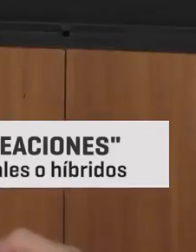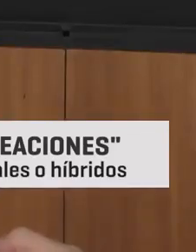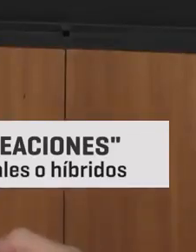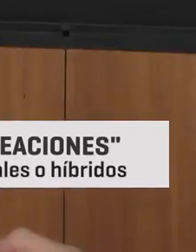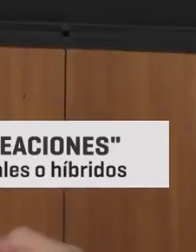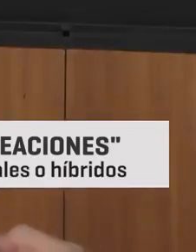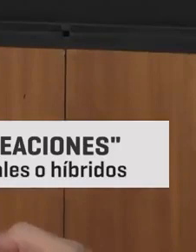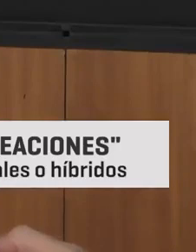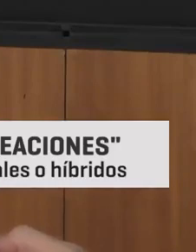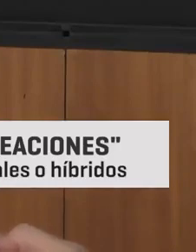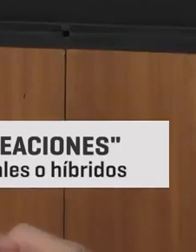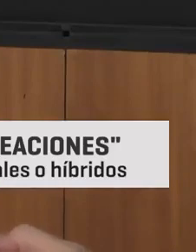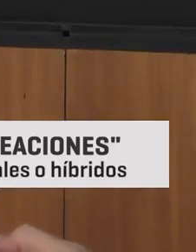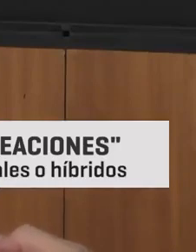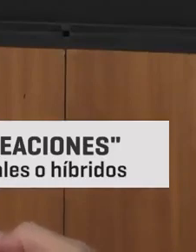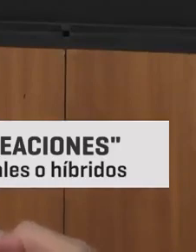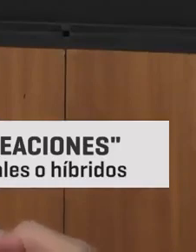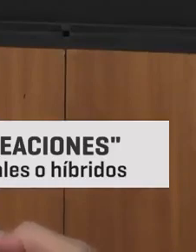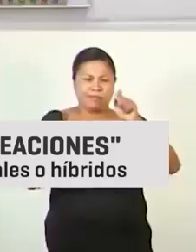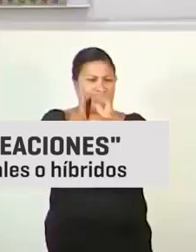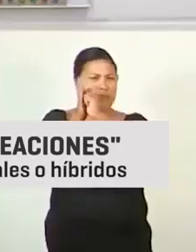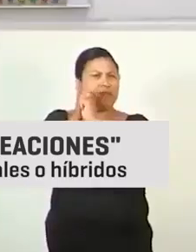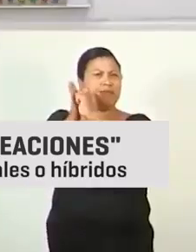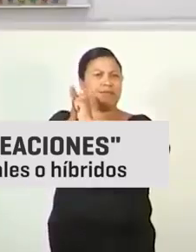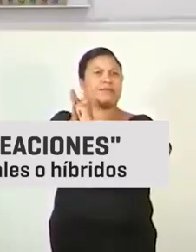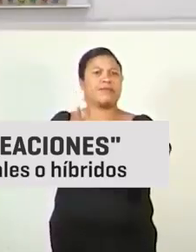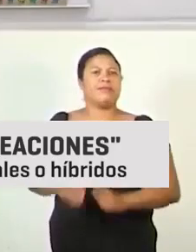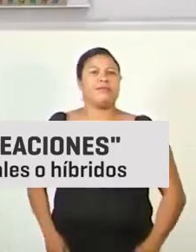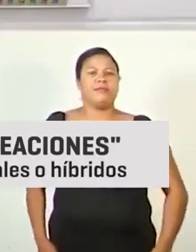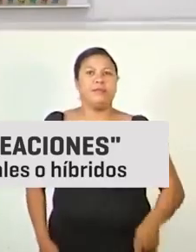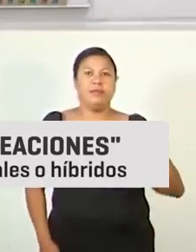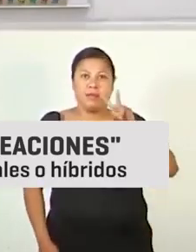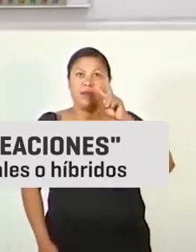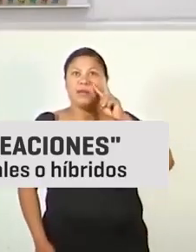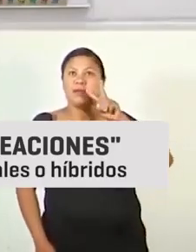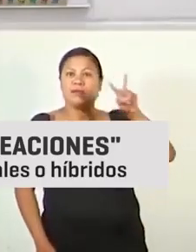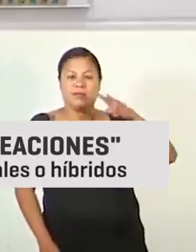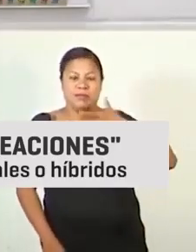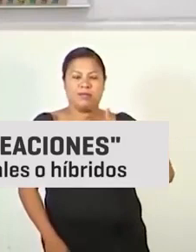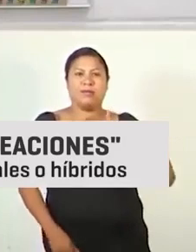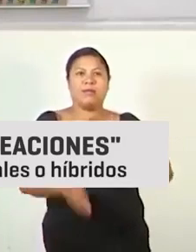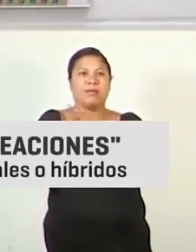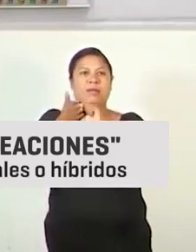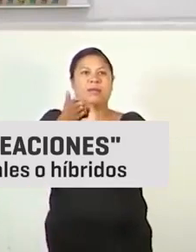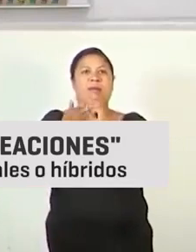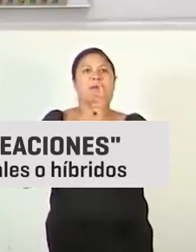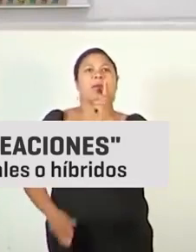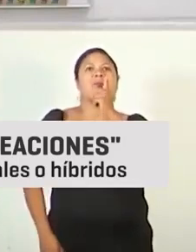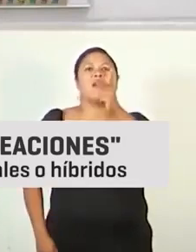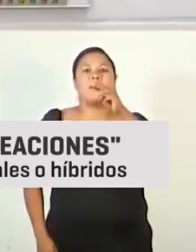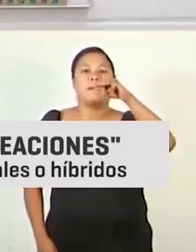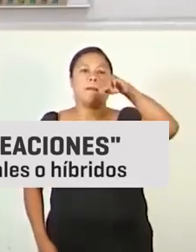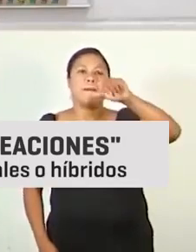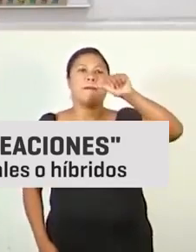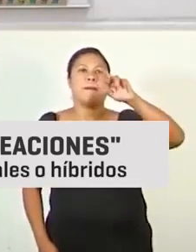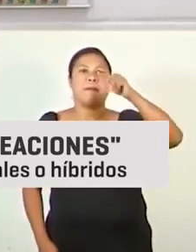logística y el digamos y la organización de cómo hacer clases a distancia usando televisión